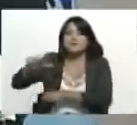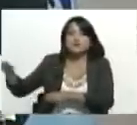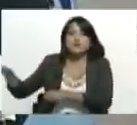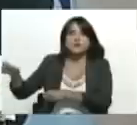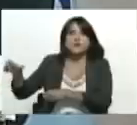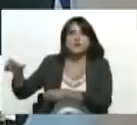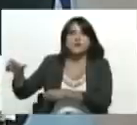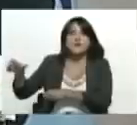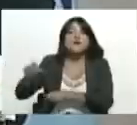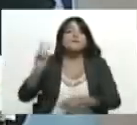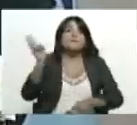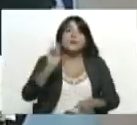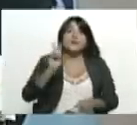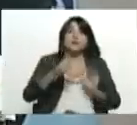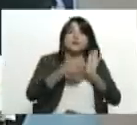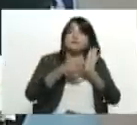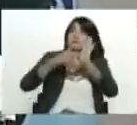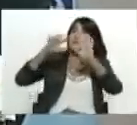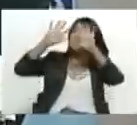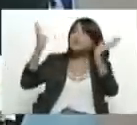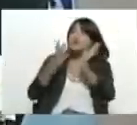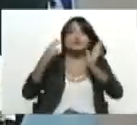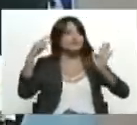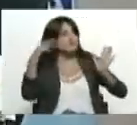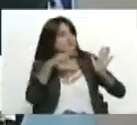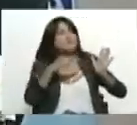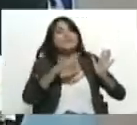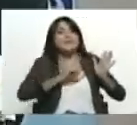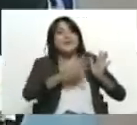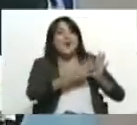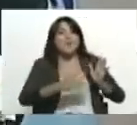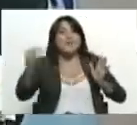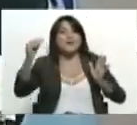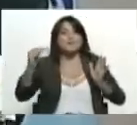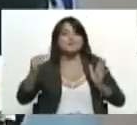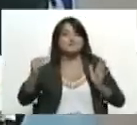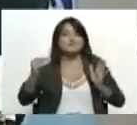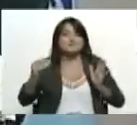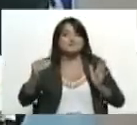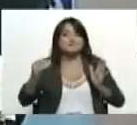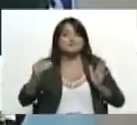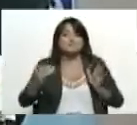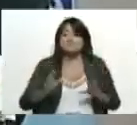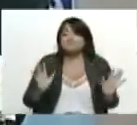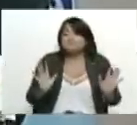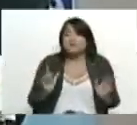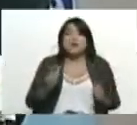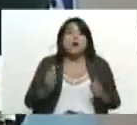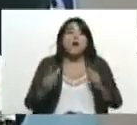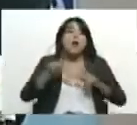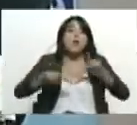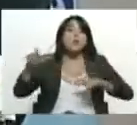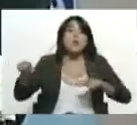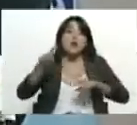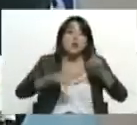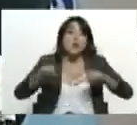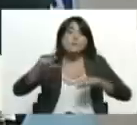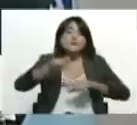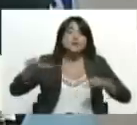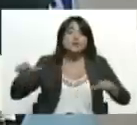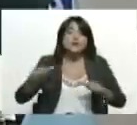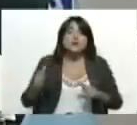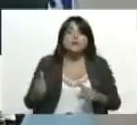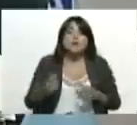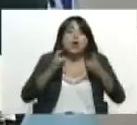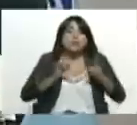hoy es ejemplo en el mundo duele a quien le duela duele a quien le duela en